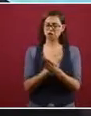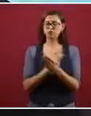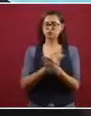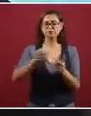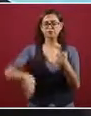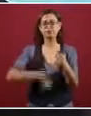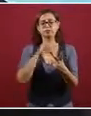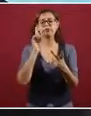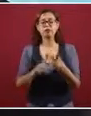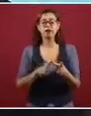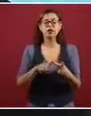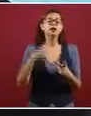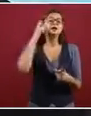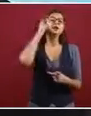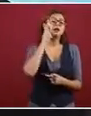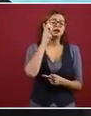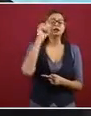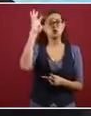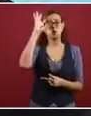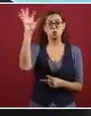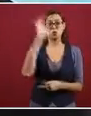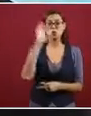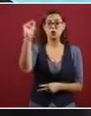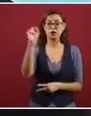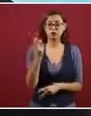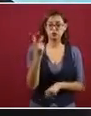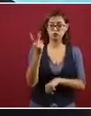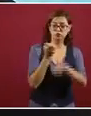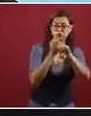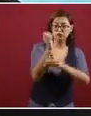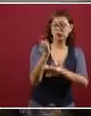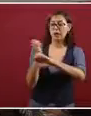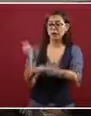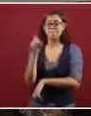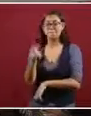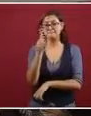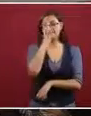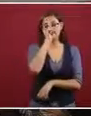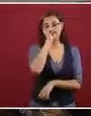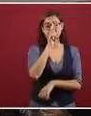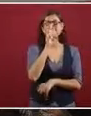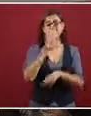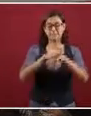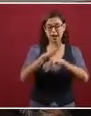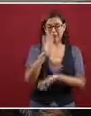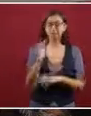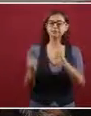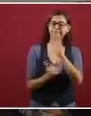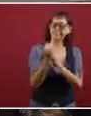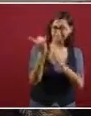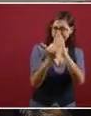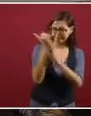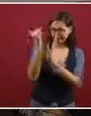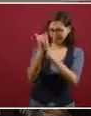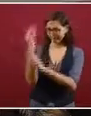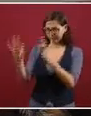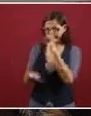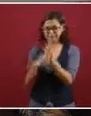En entidades como Guerrero y Morelos fue donde encontramos un mayor número de viviendas reconstruidas.